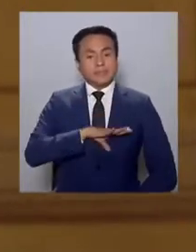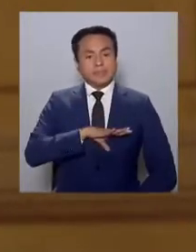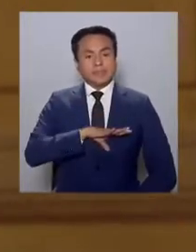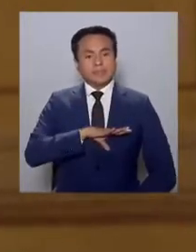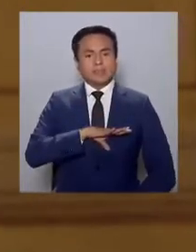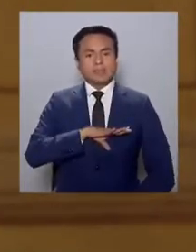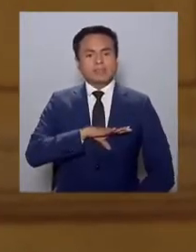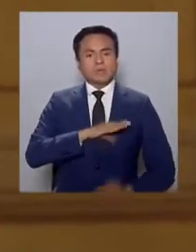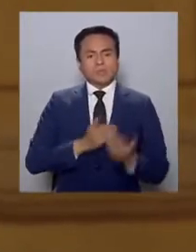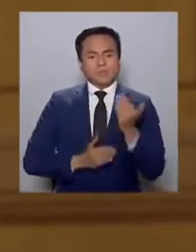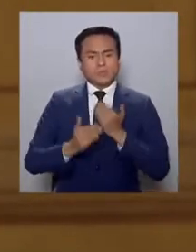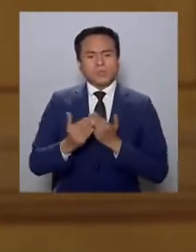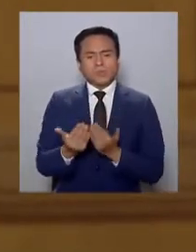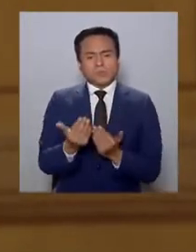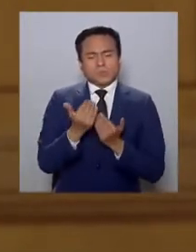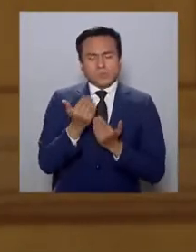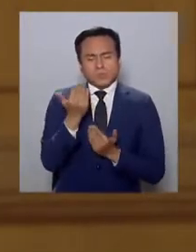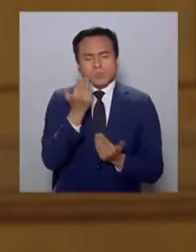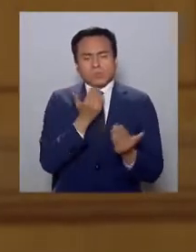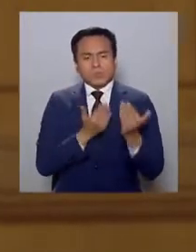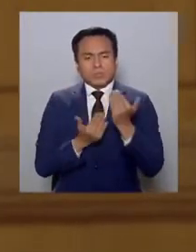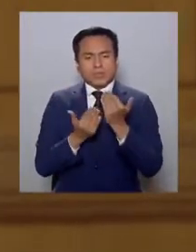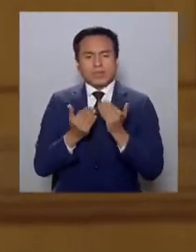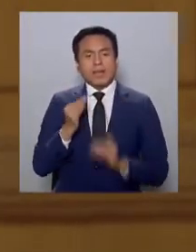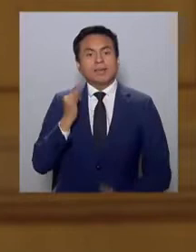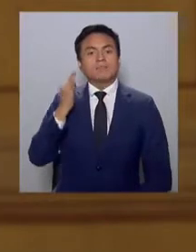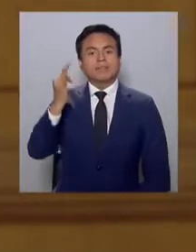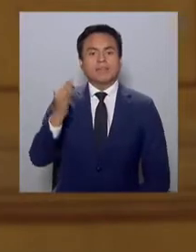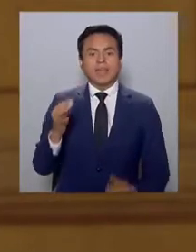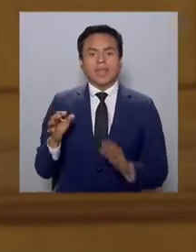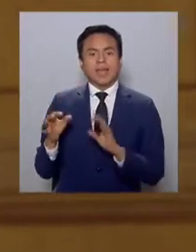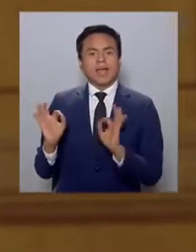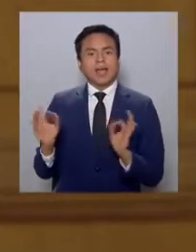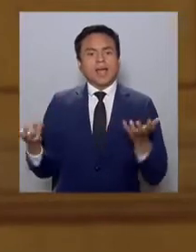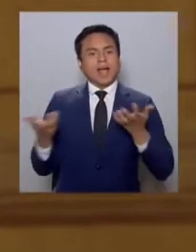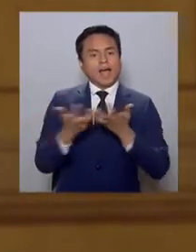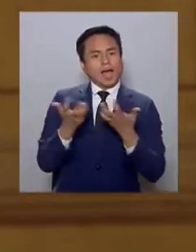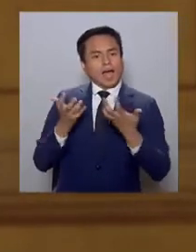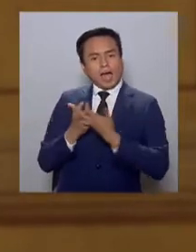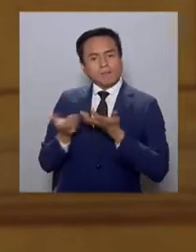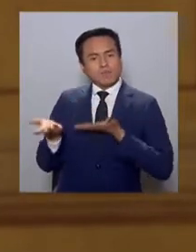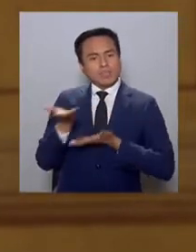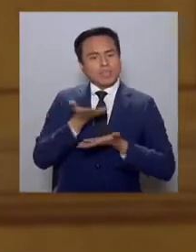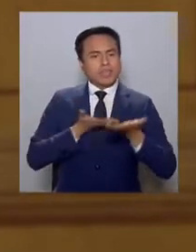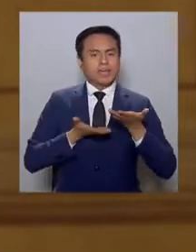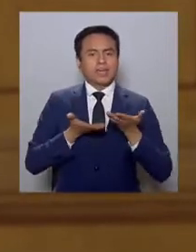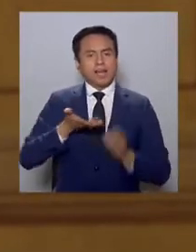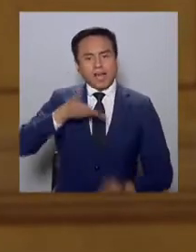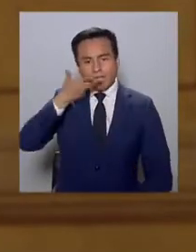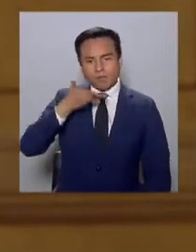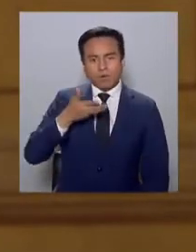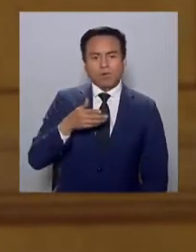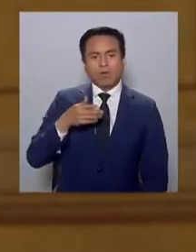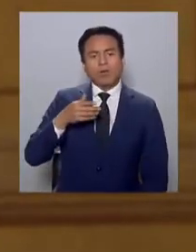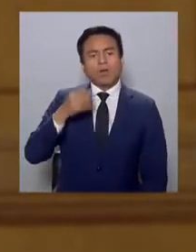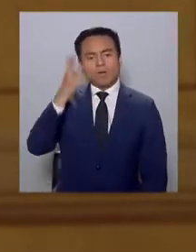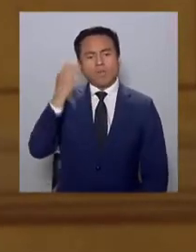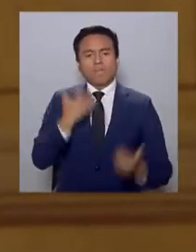nos contenga y nos cuide y que aspire a esa armonía de que la cual nos habló